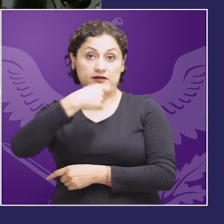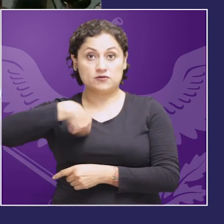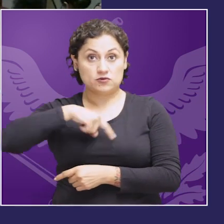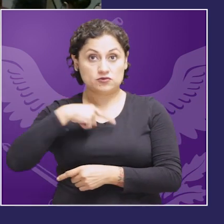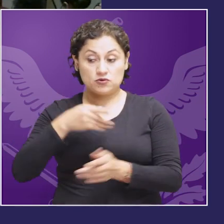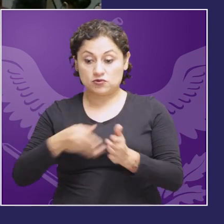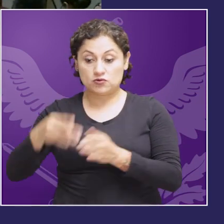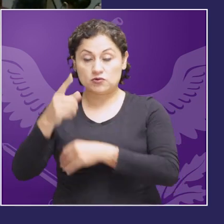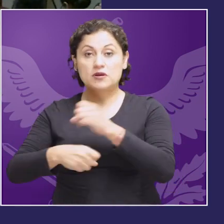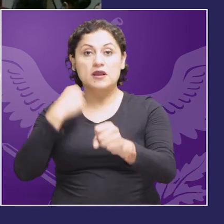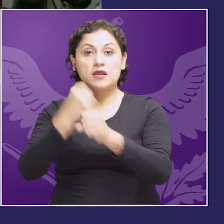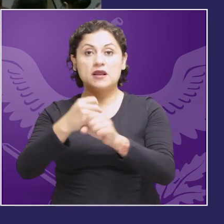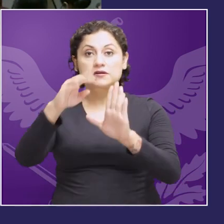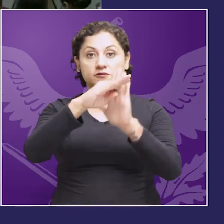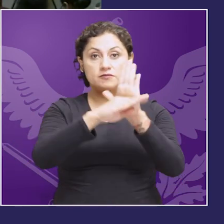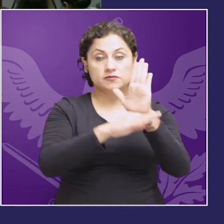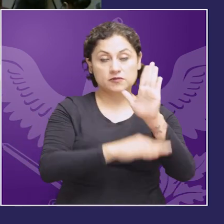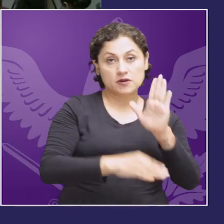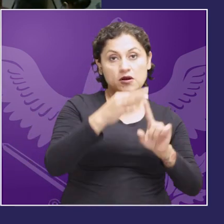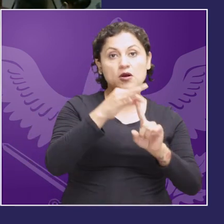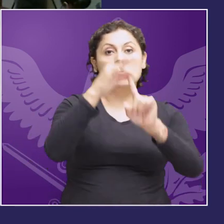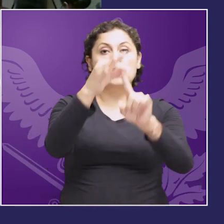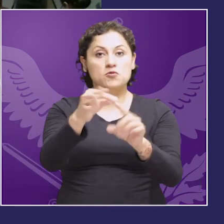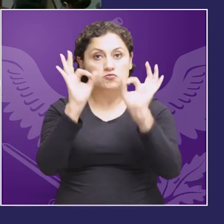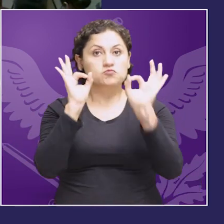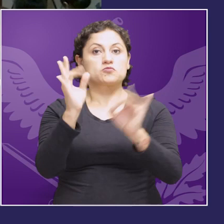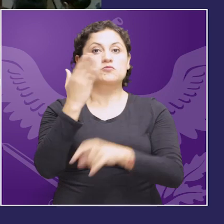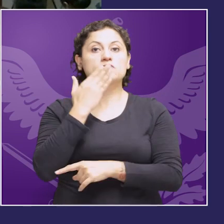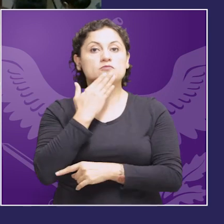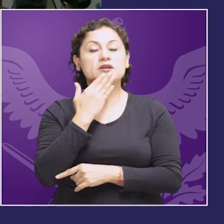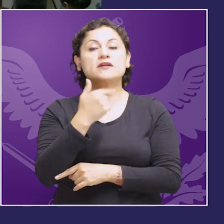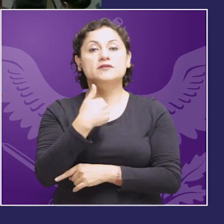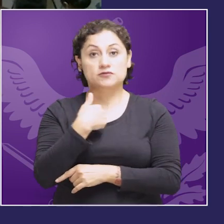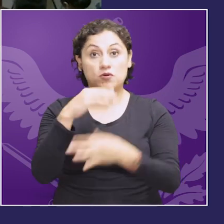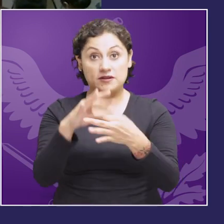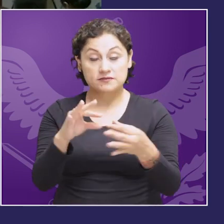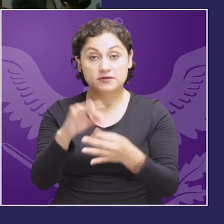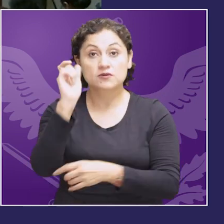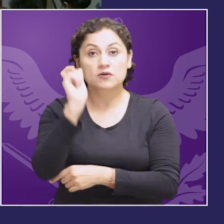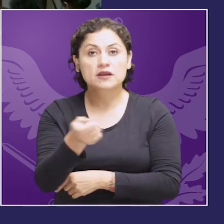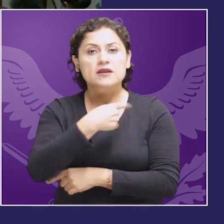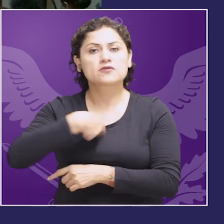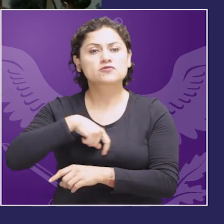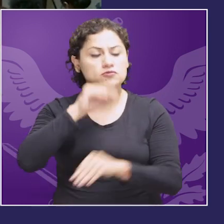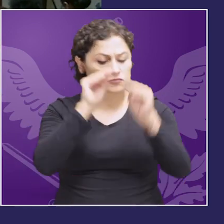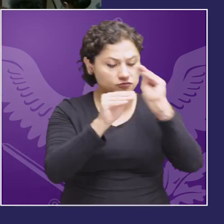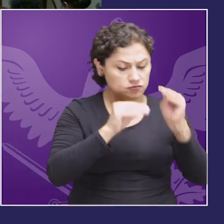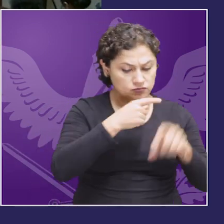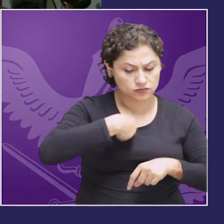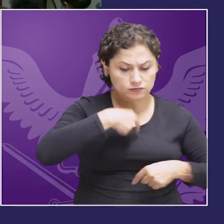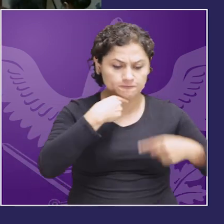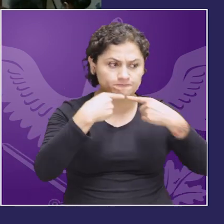nos preguntábamos sobre qué medidas debíamos adoptar para que una mujer lesbiana sienta confianza en decir su